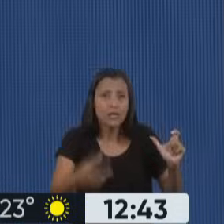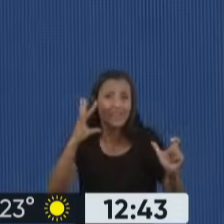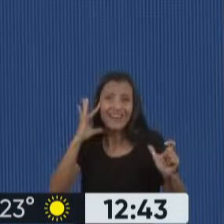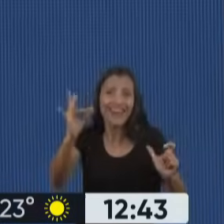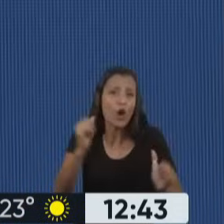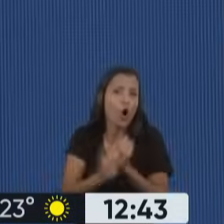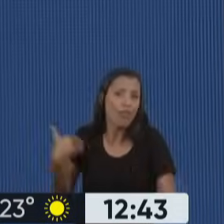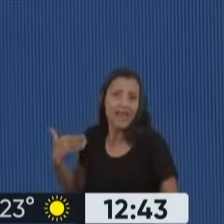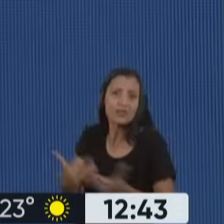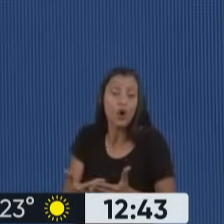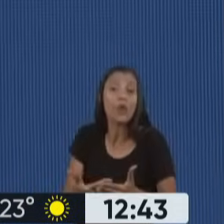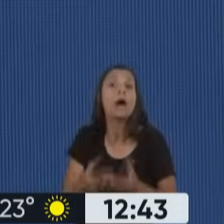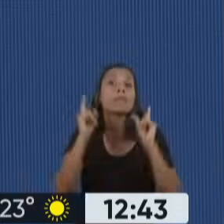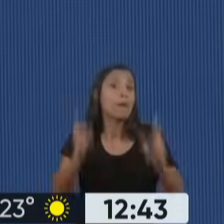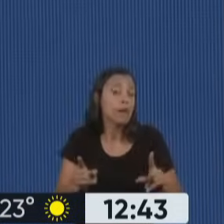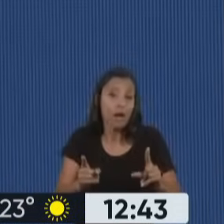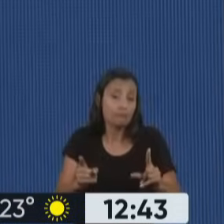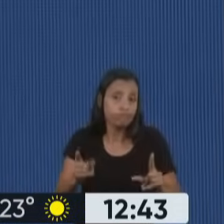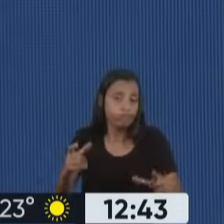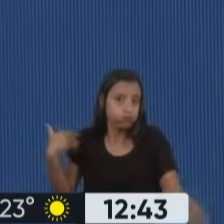solo de la historia argentina, sino de la humanidad.